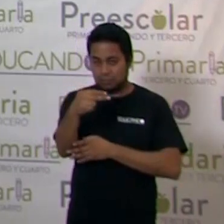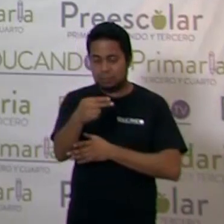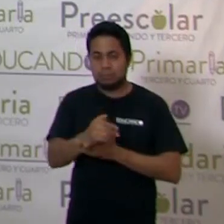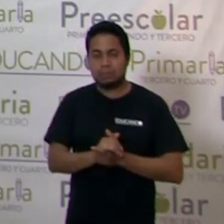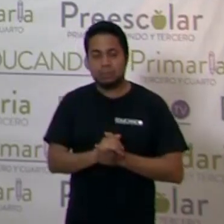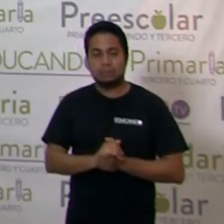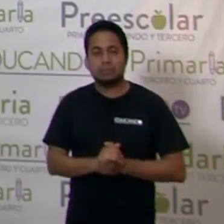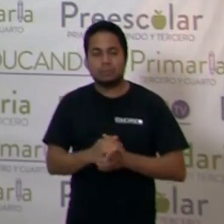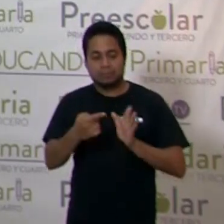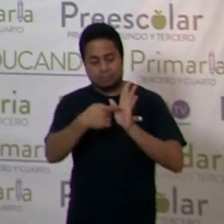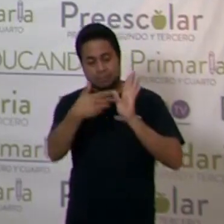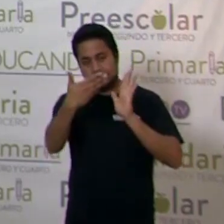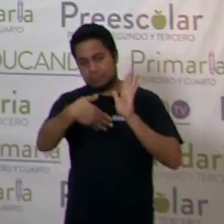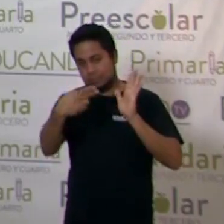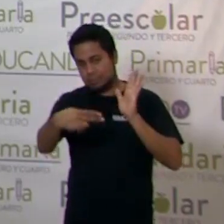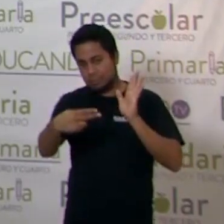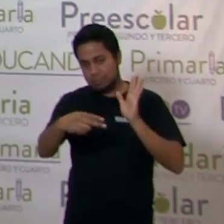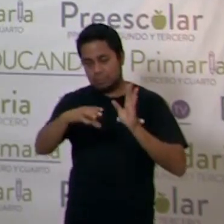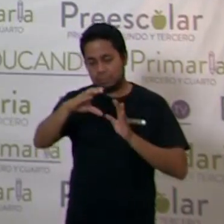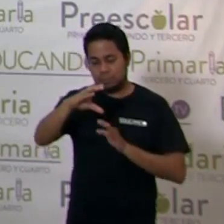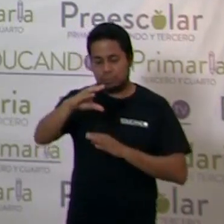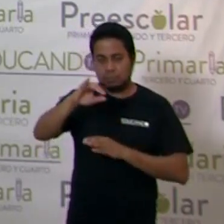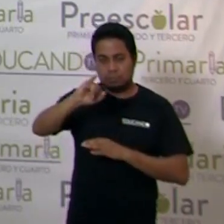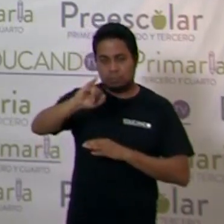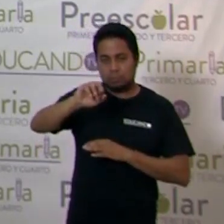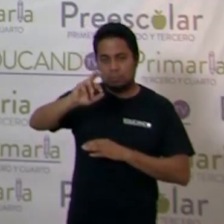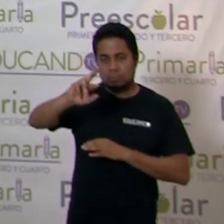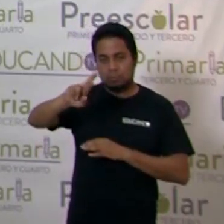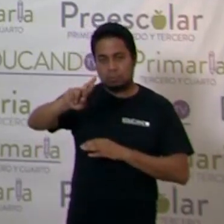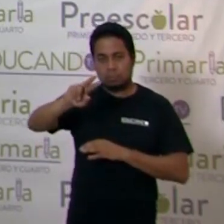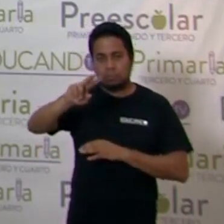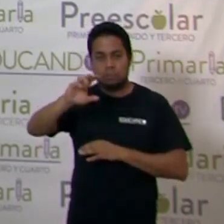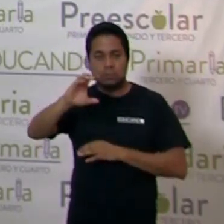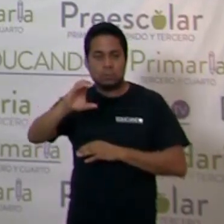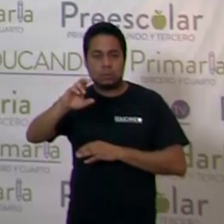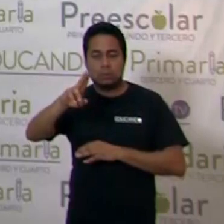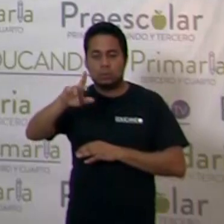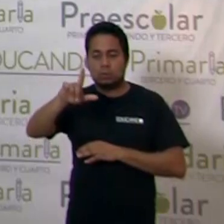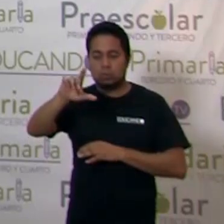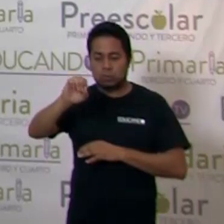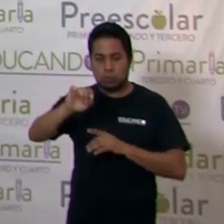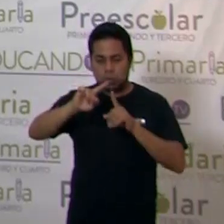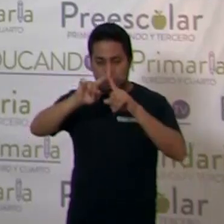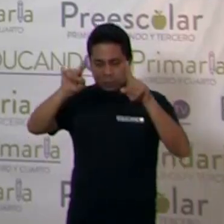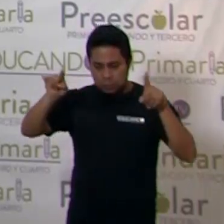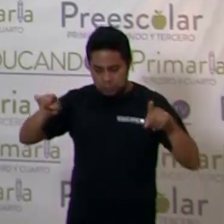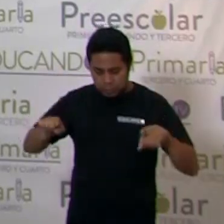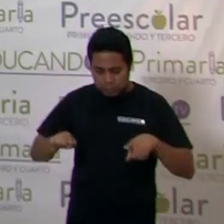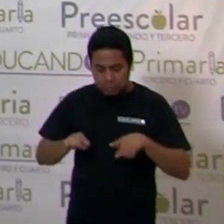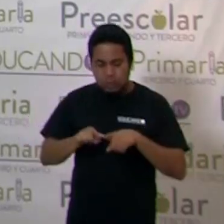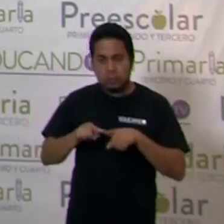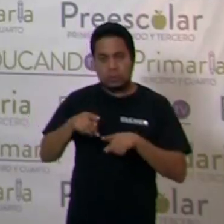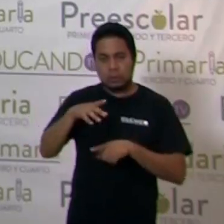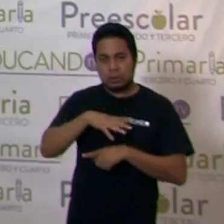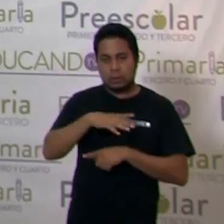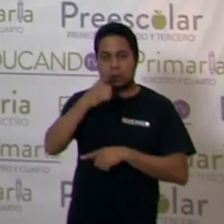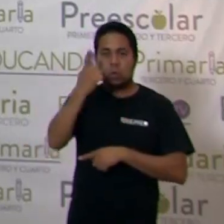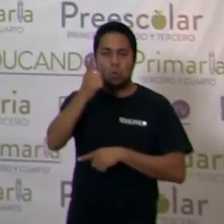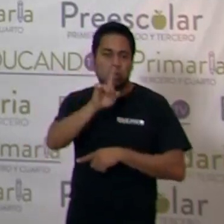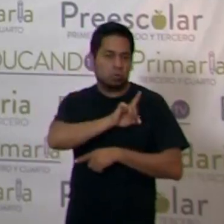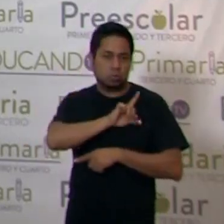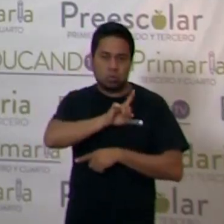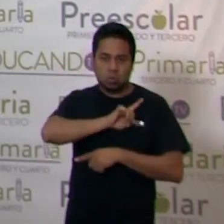así es se llama círculo tiene solamente un lado